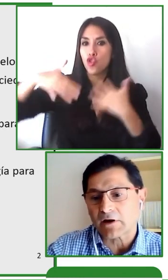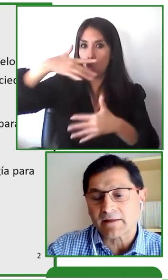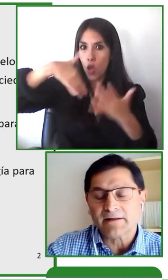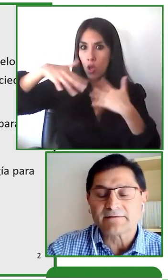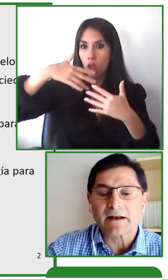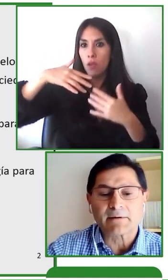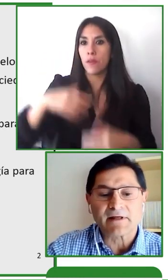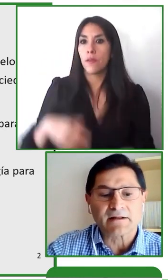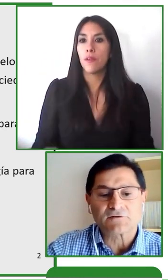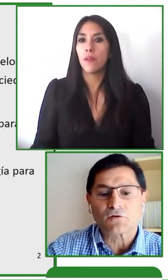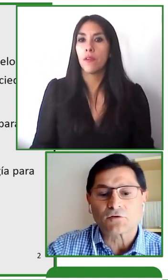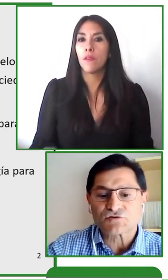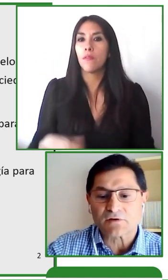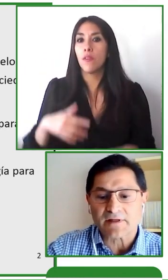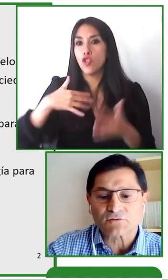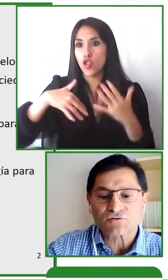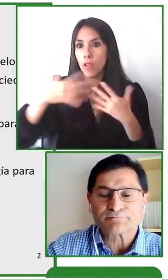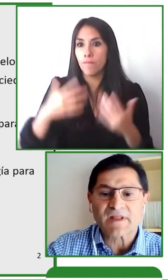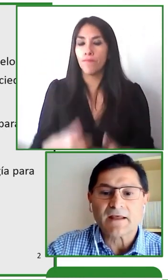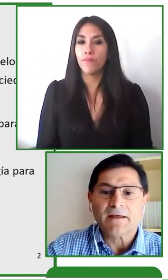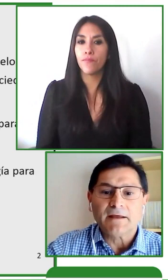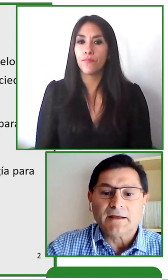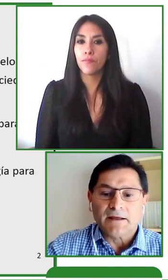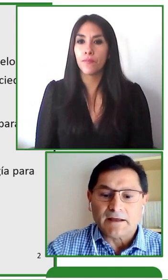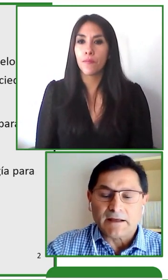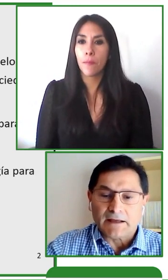a la mejora de la vida de todos los ciudadanos.